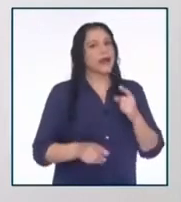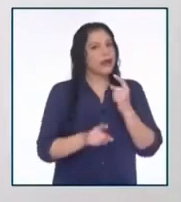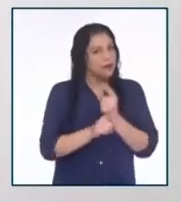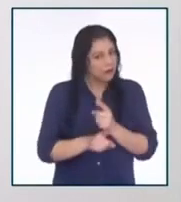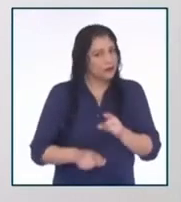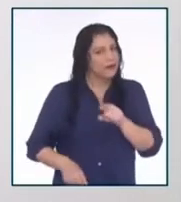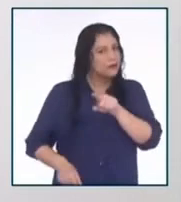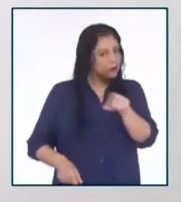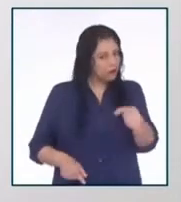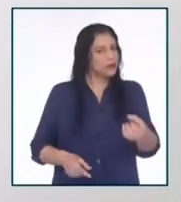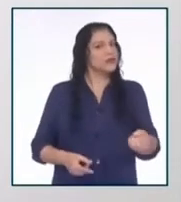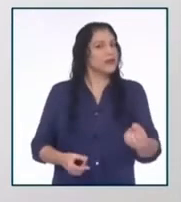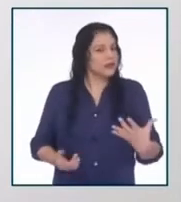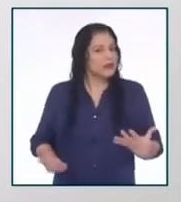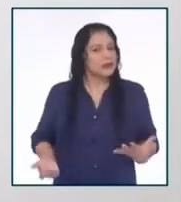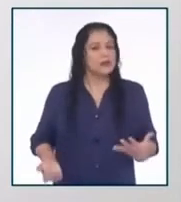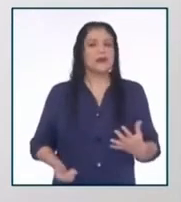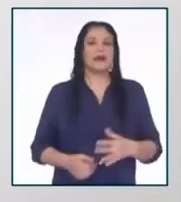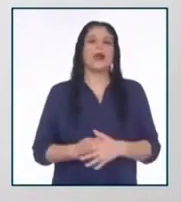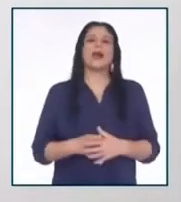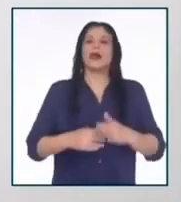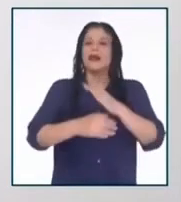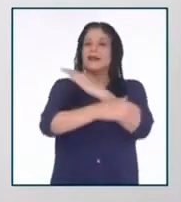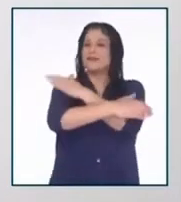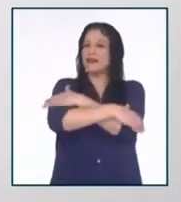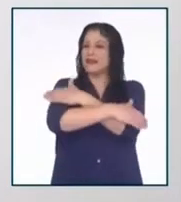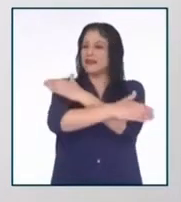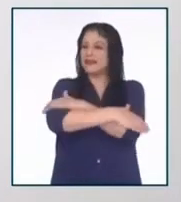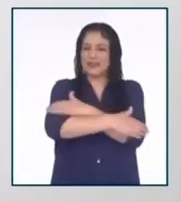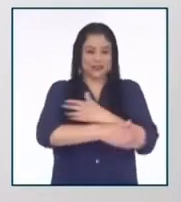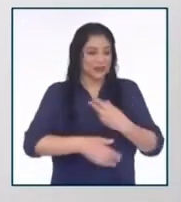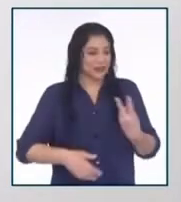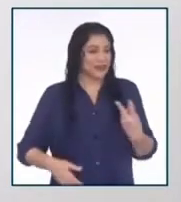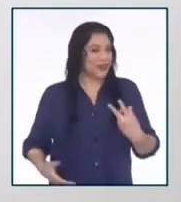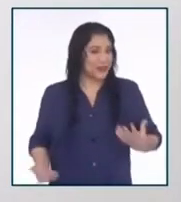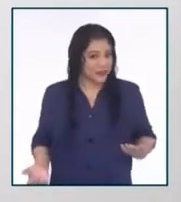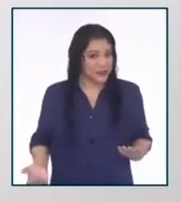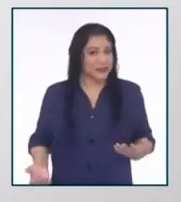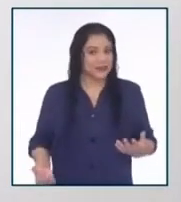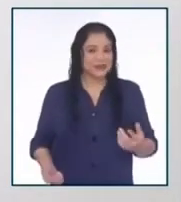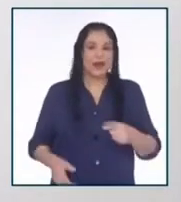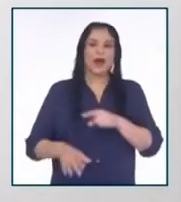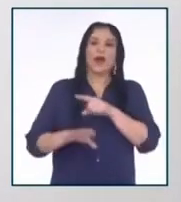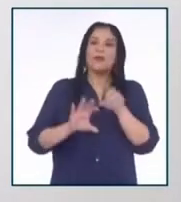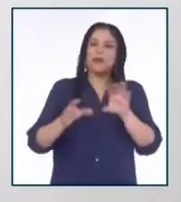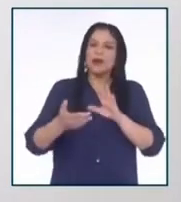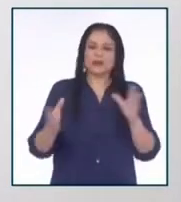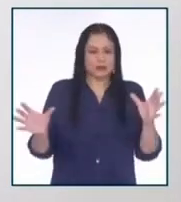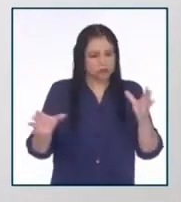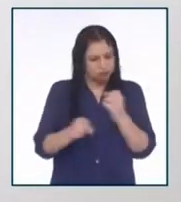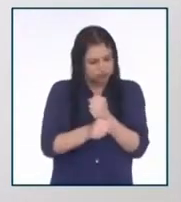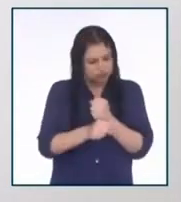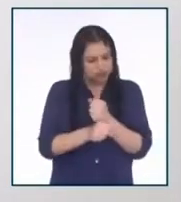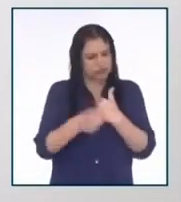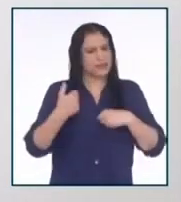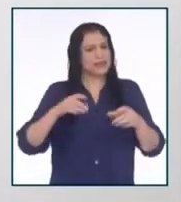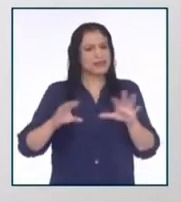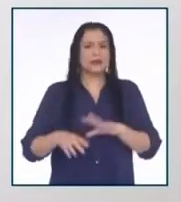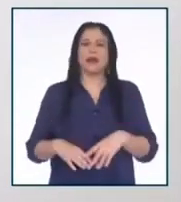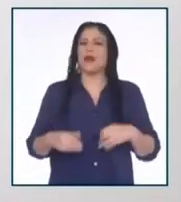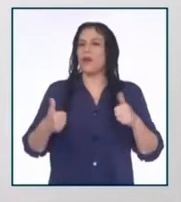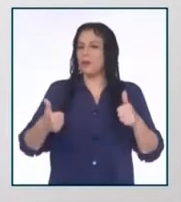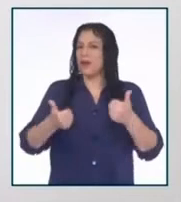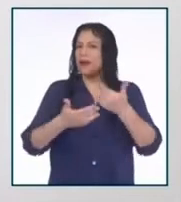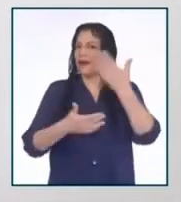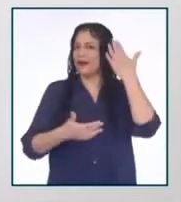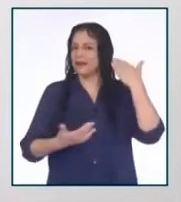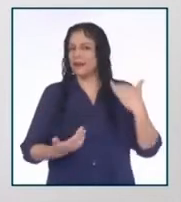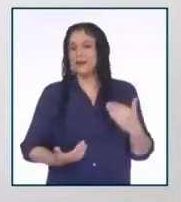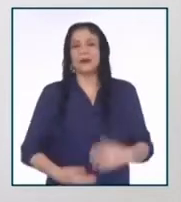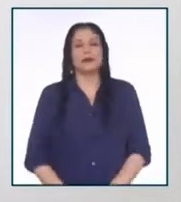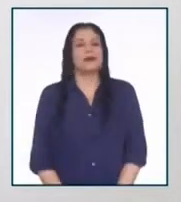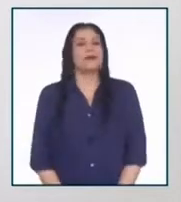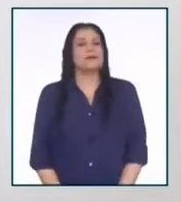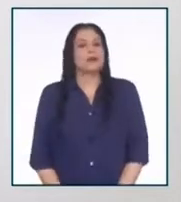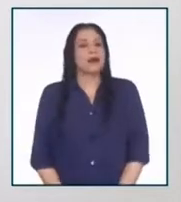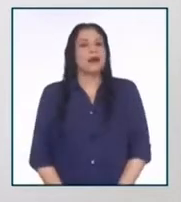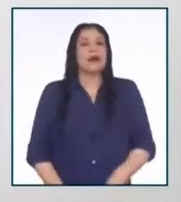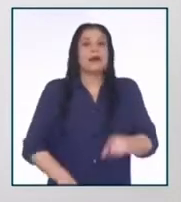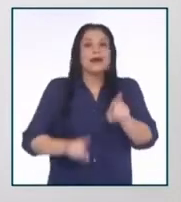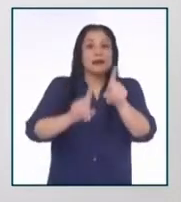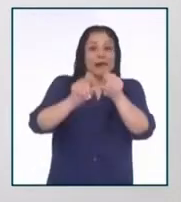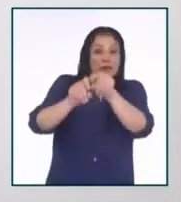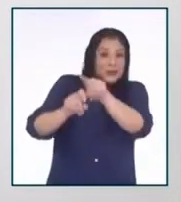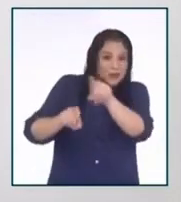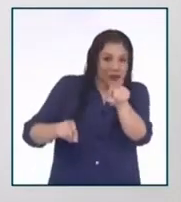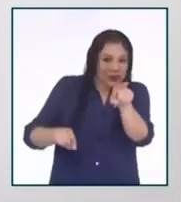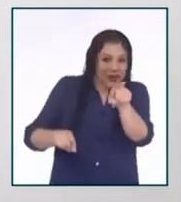Así es, Stephanie Junior. Felicitaciones a los dos por hacer el resumen de las actividades que realizamos. Y